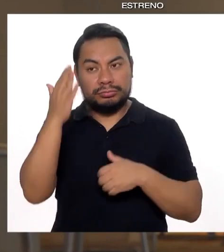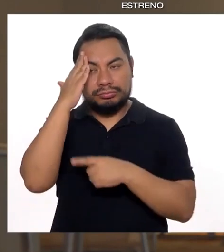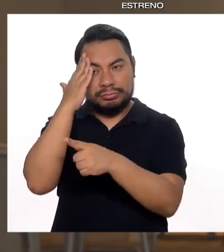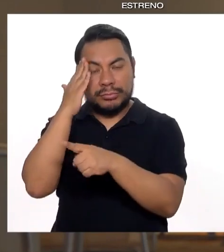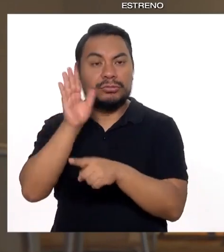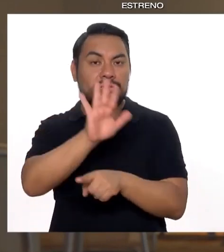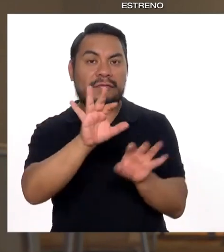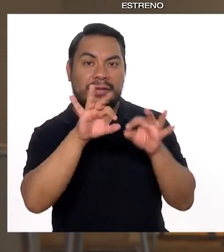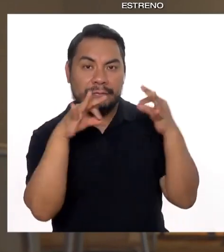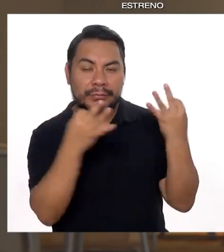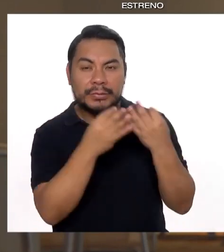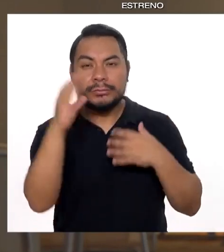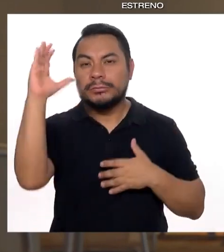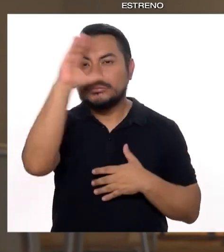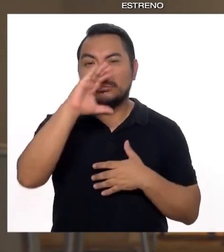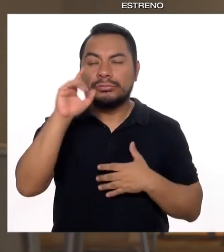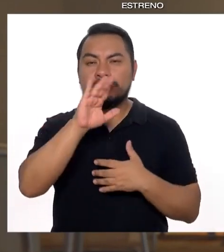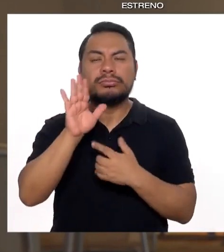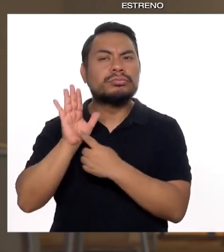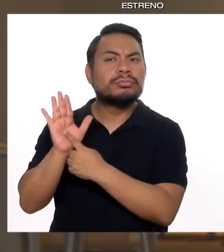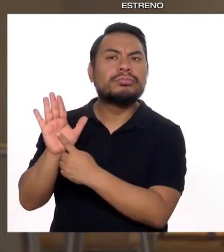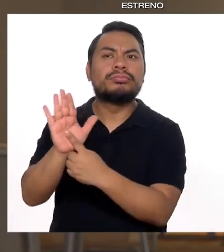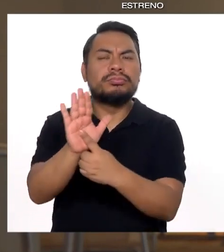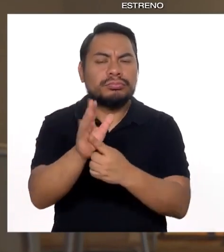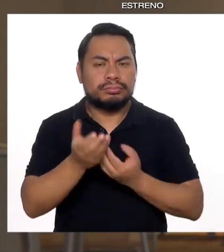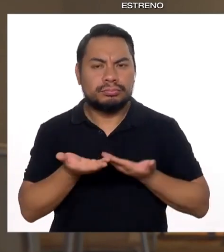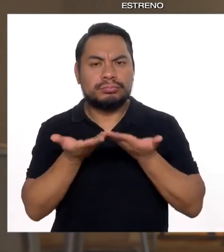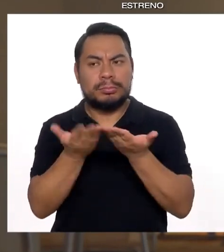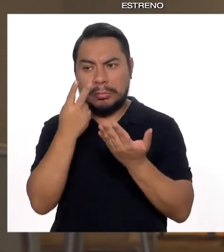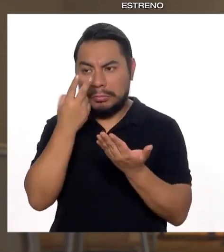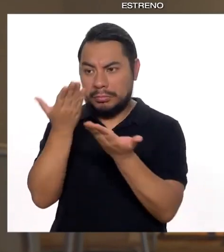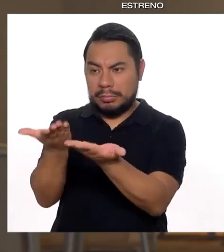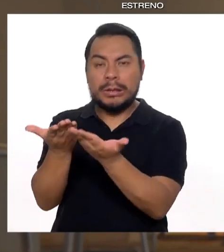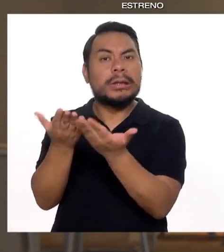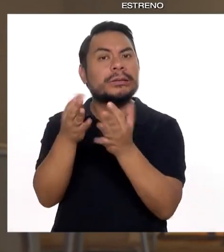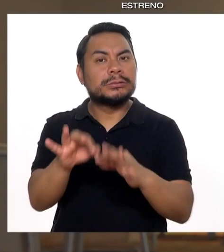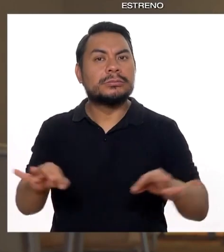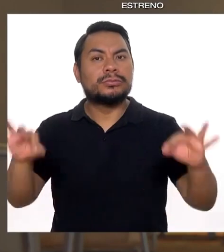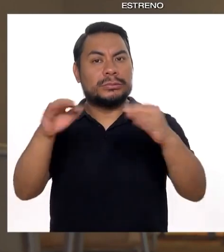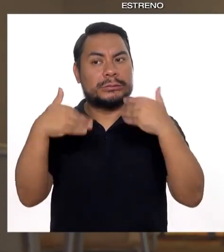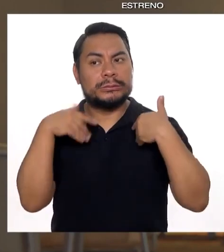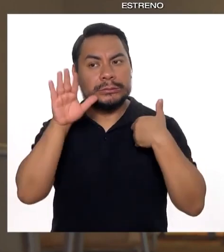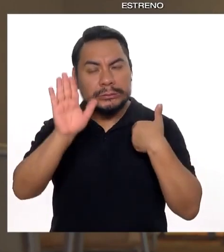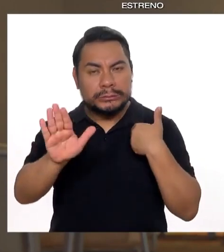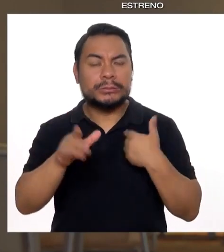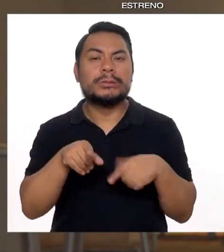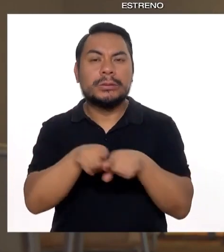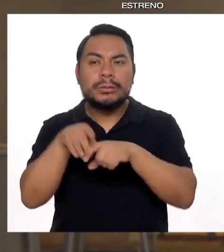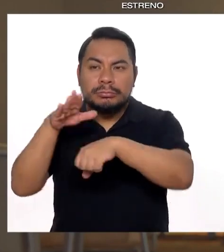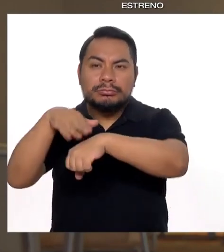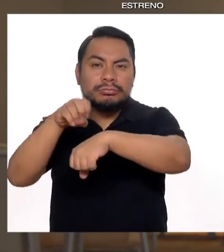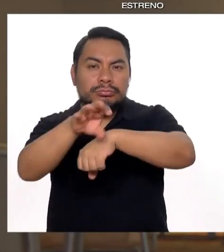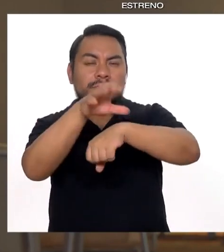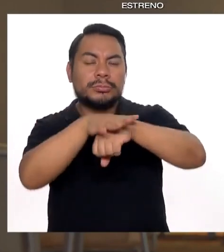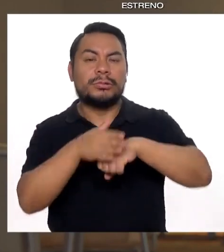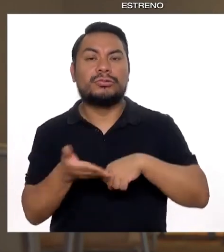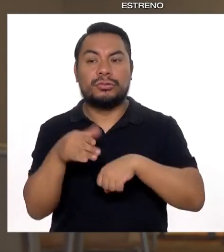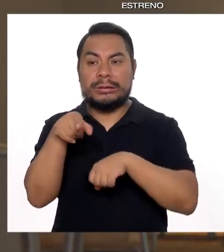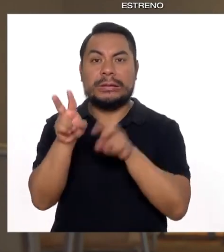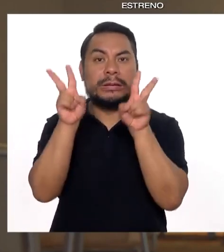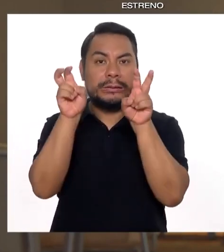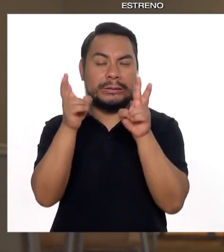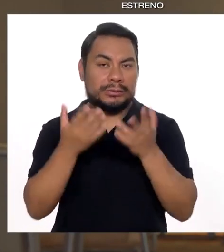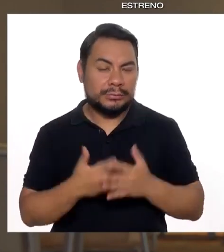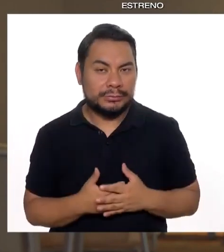y familiares buscan alzar su voz para hacer notar la importancia que tiene sensibilizar sobre